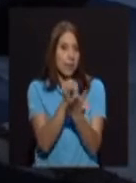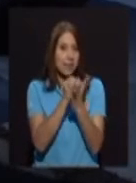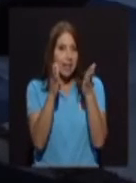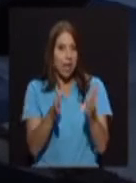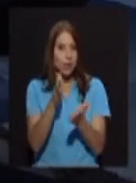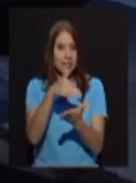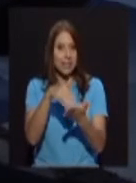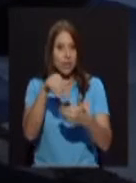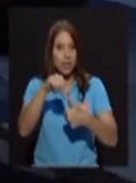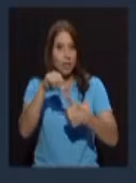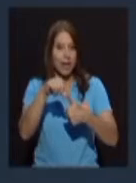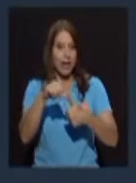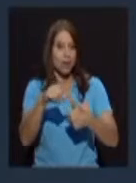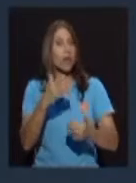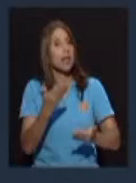posiblemente